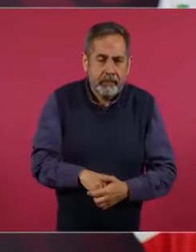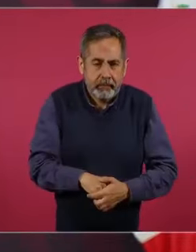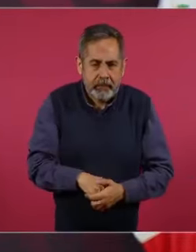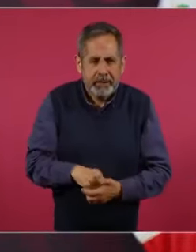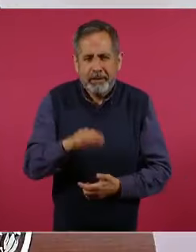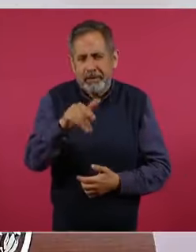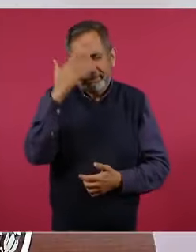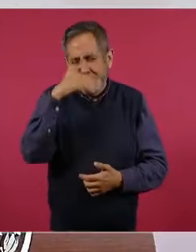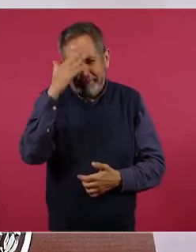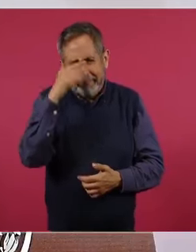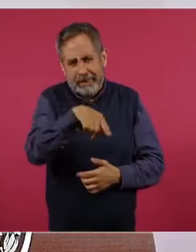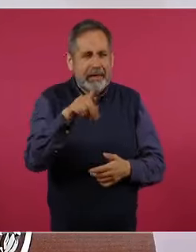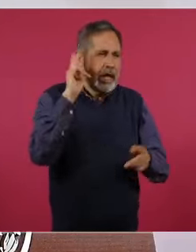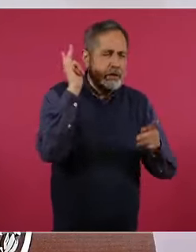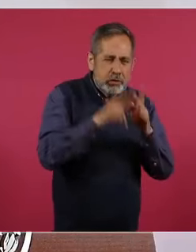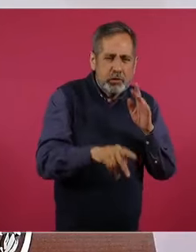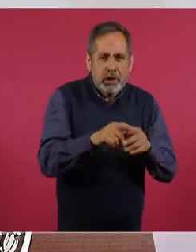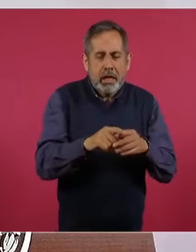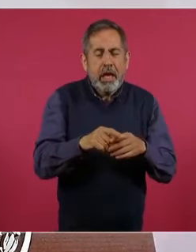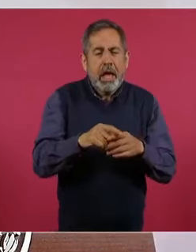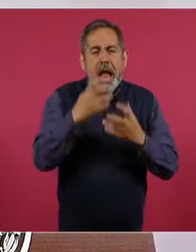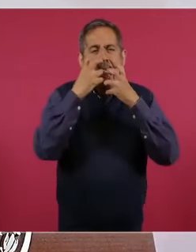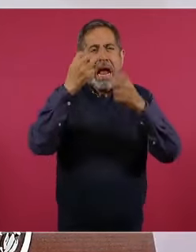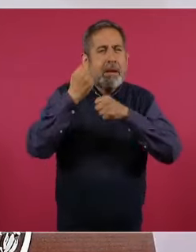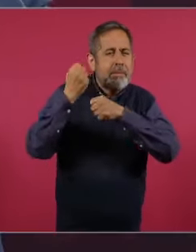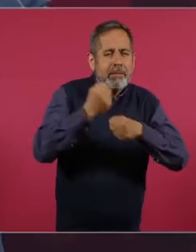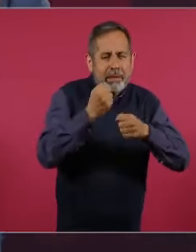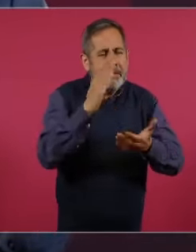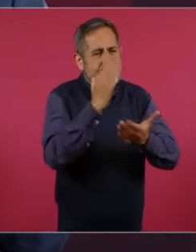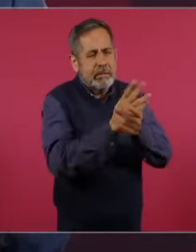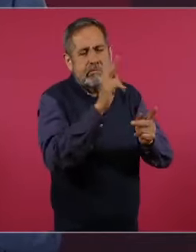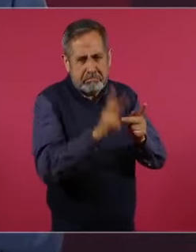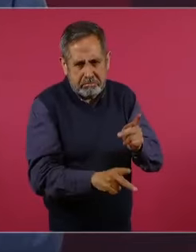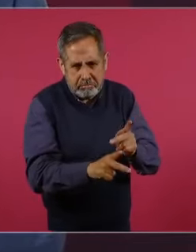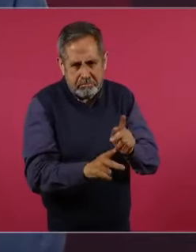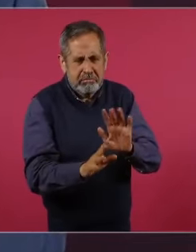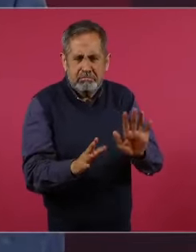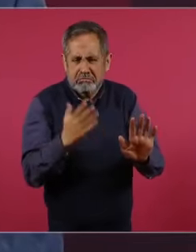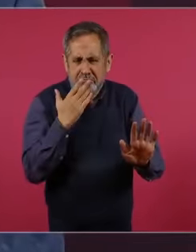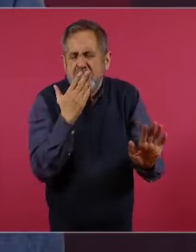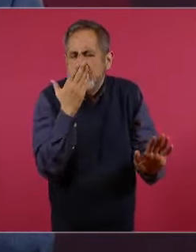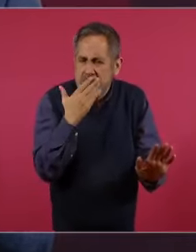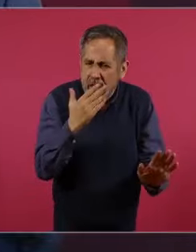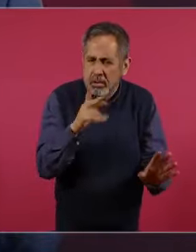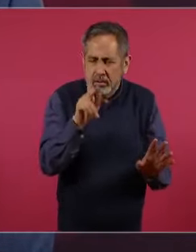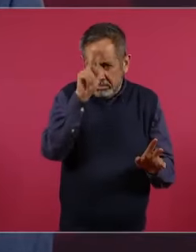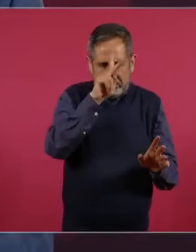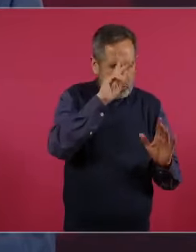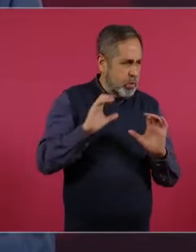sí, sí, ya sé que se suspendió por prudencia y estuvo bien que lo